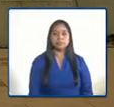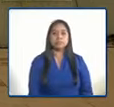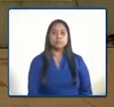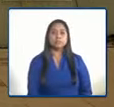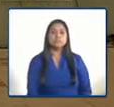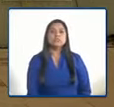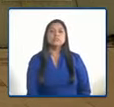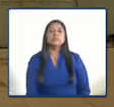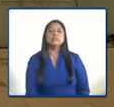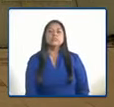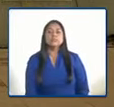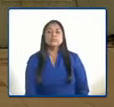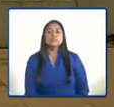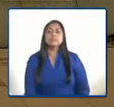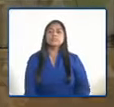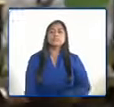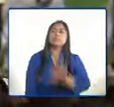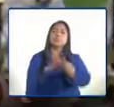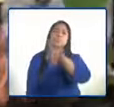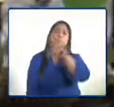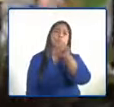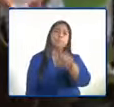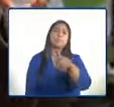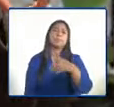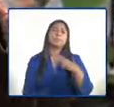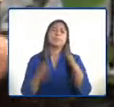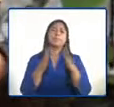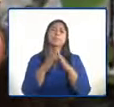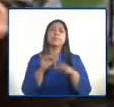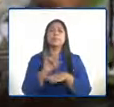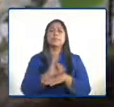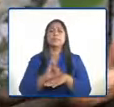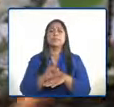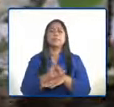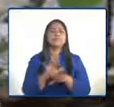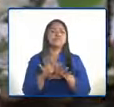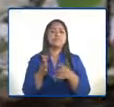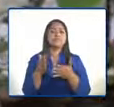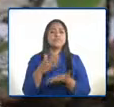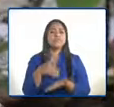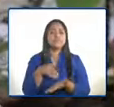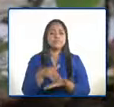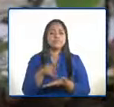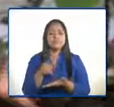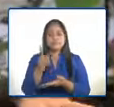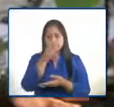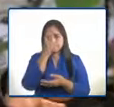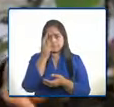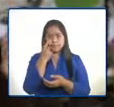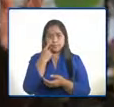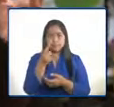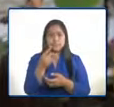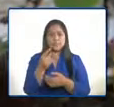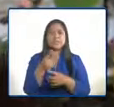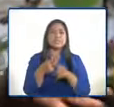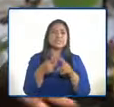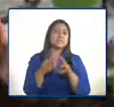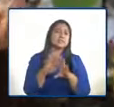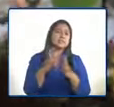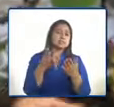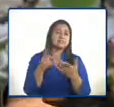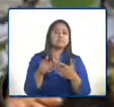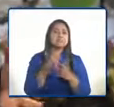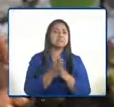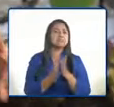Buenos días, secretario. Usted mencionaba que Casa Intermedia pues es un centro que trabaja bajo modalidad semiabierta. ¿Hay algún plan